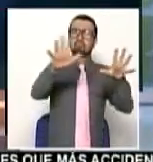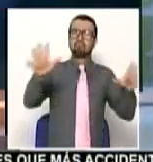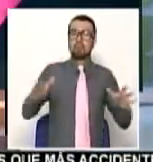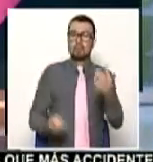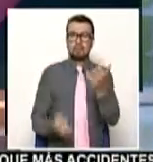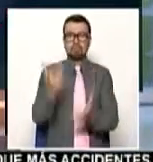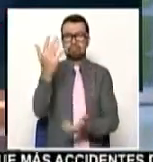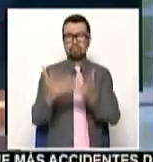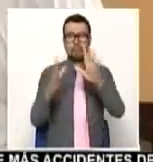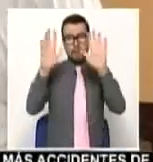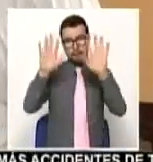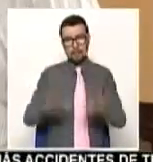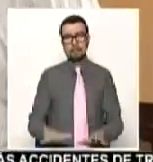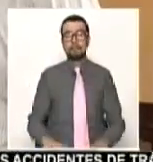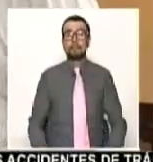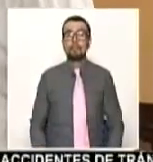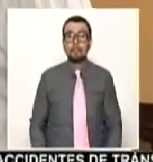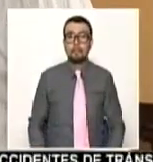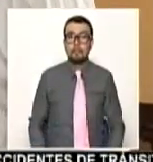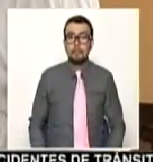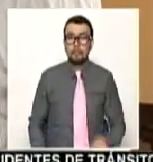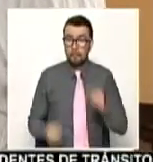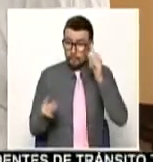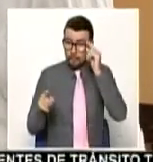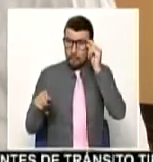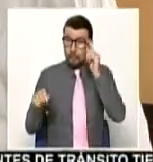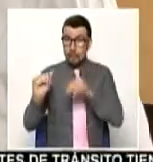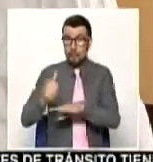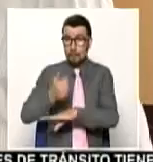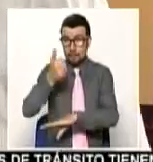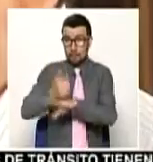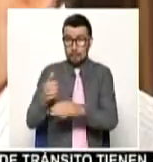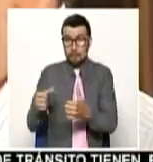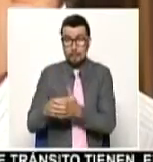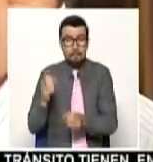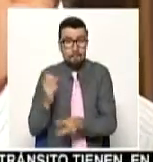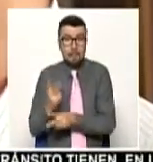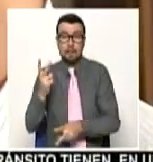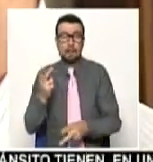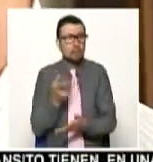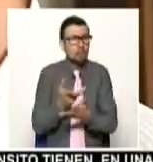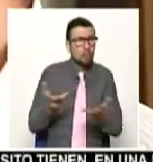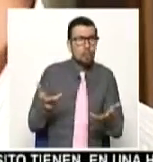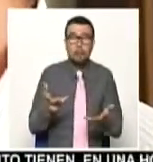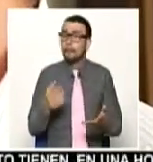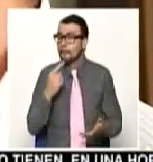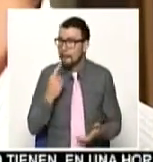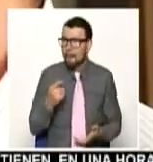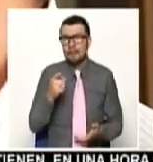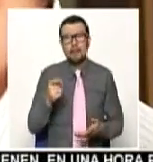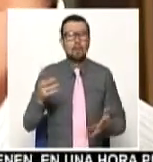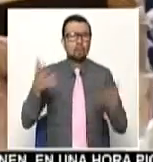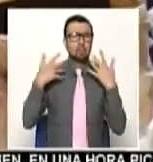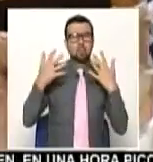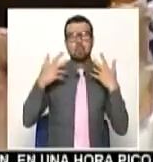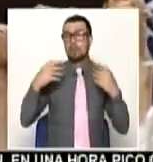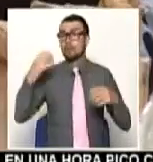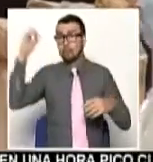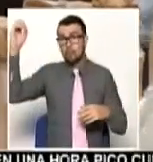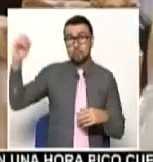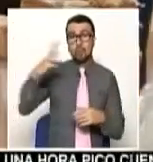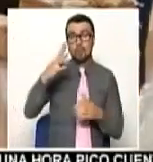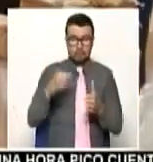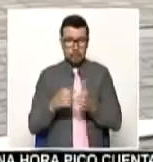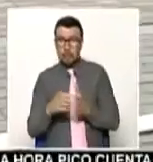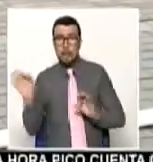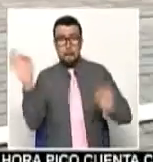departamento. Félix Ricardo Giraldo, director de la Unidad de Gestión de Riesgo, informó que a raíz del aumento de temperaturas, la UDGN se prepara